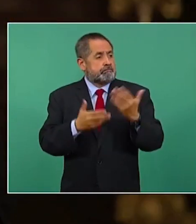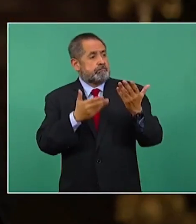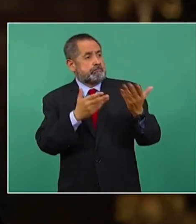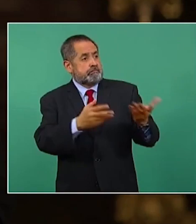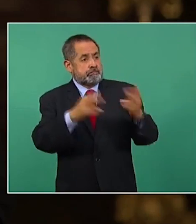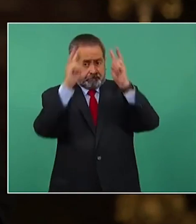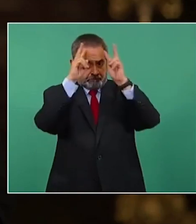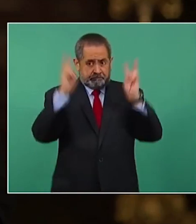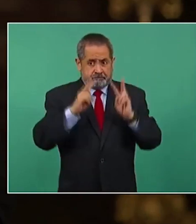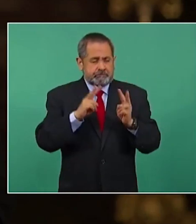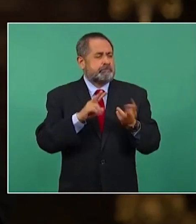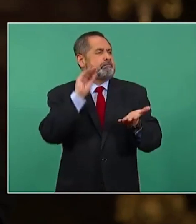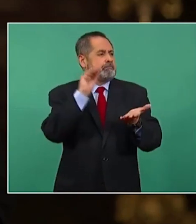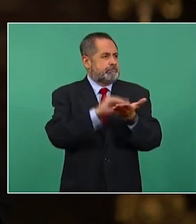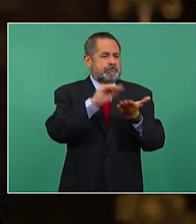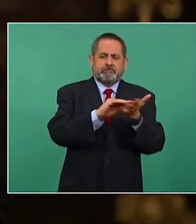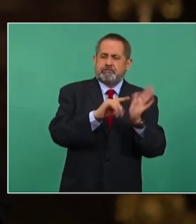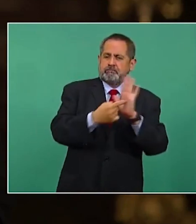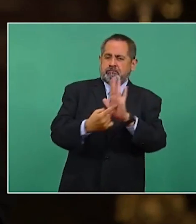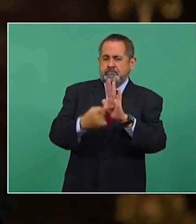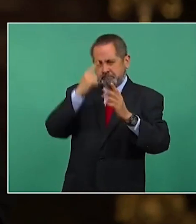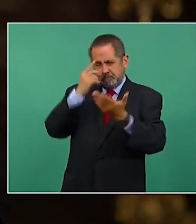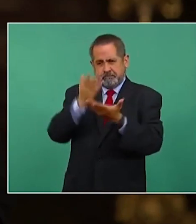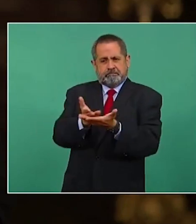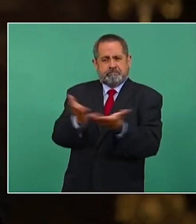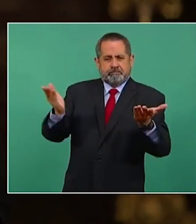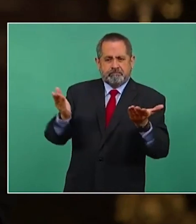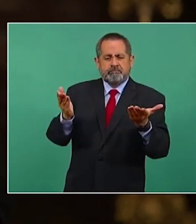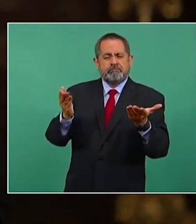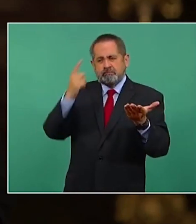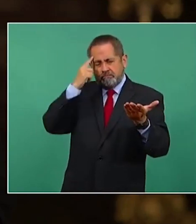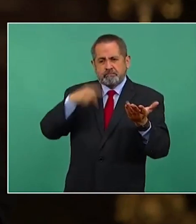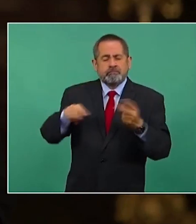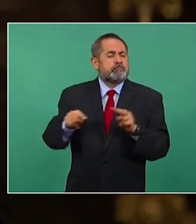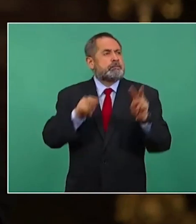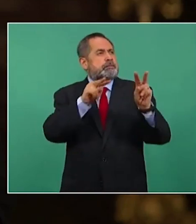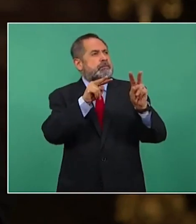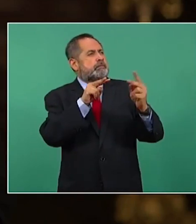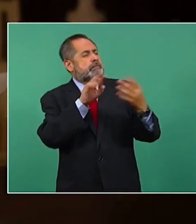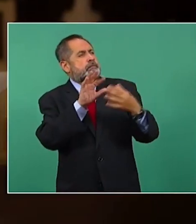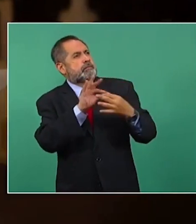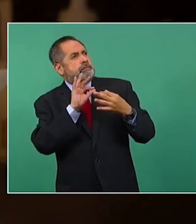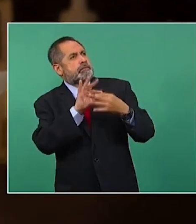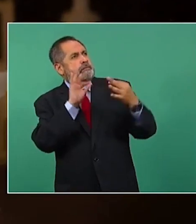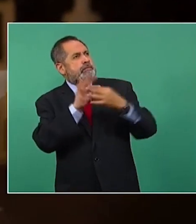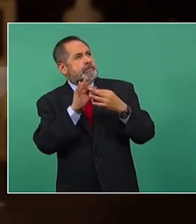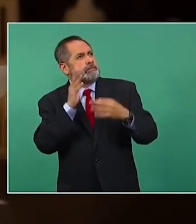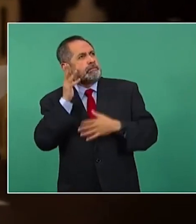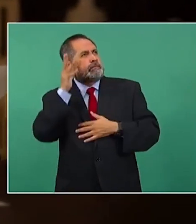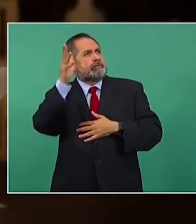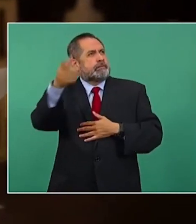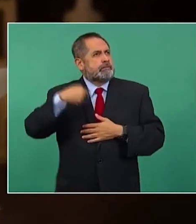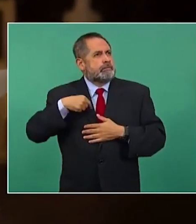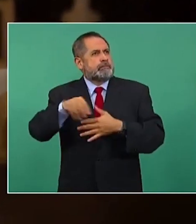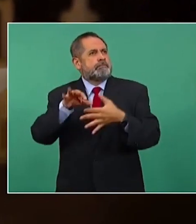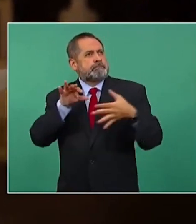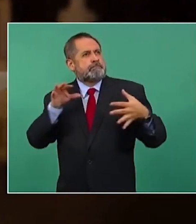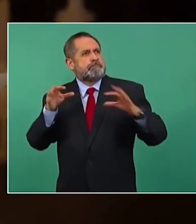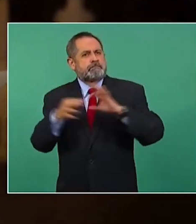dos, entonces. Uno es el referente a la evangelización, o sea, es a la conquista, que ahí